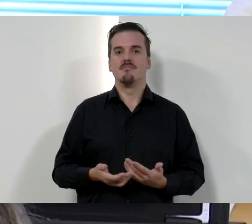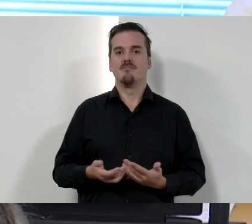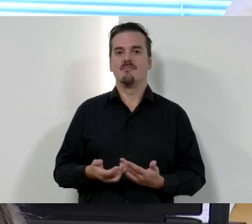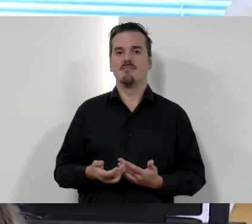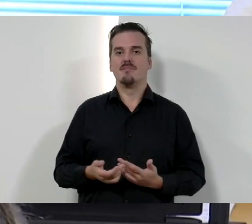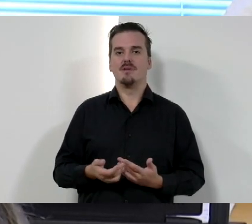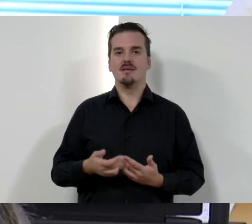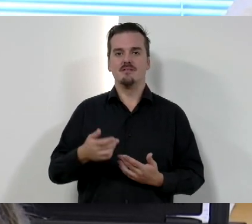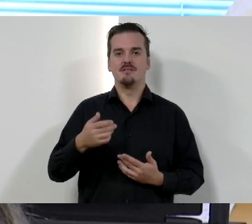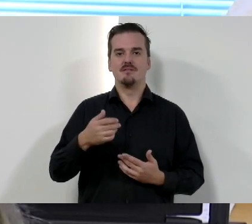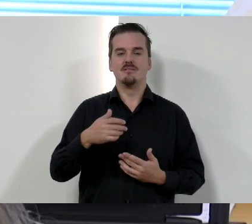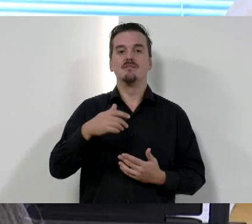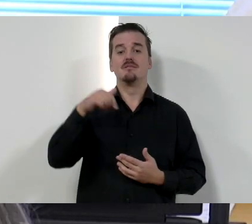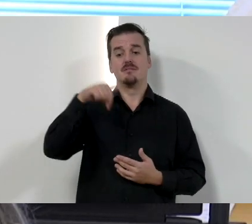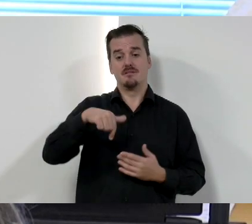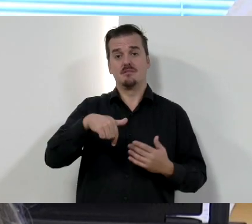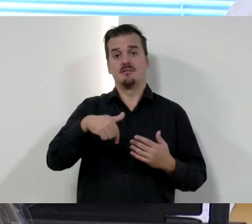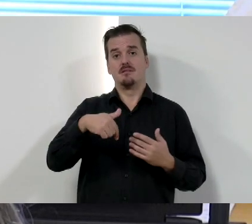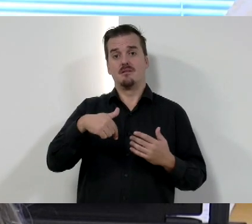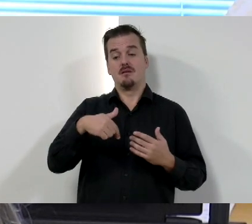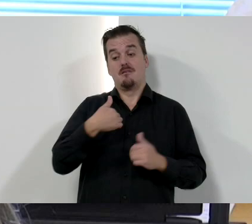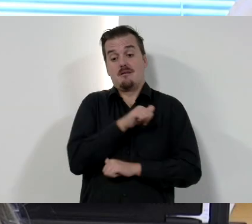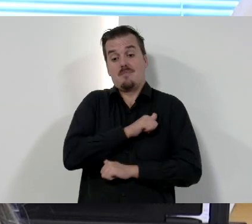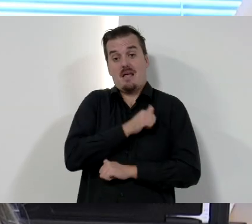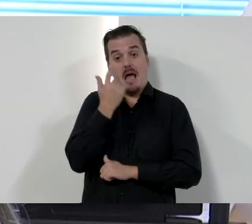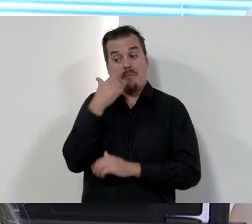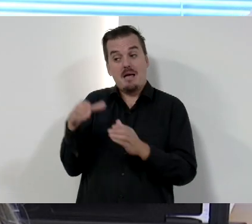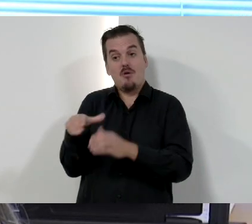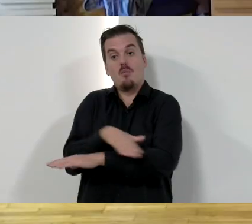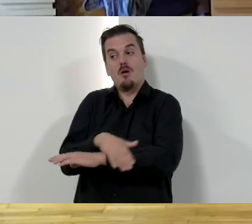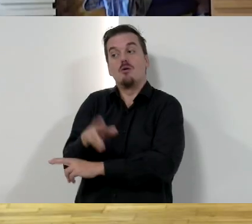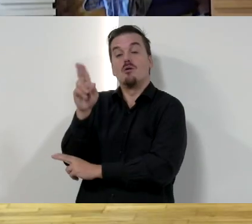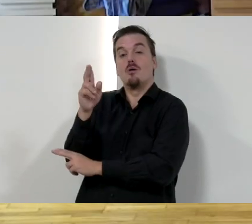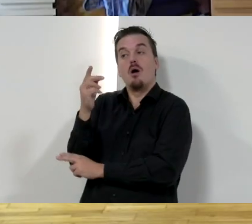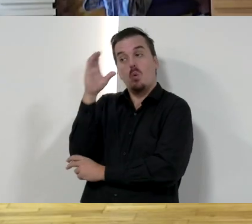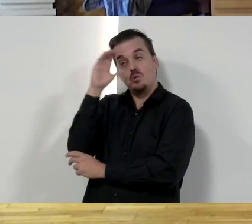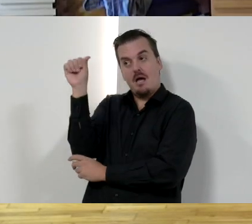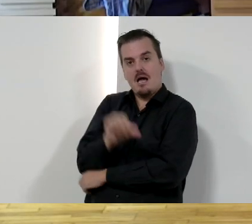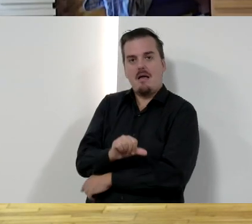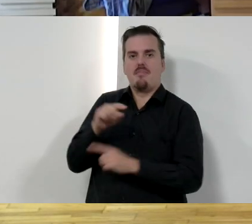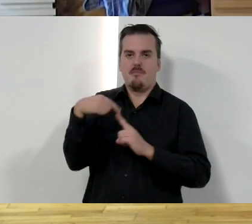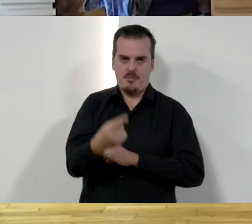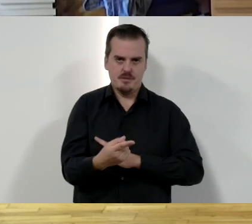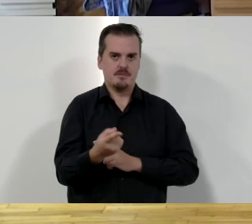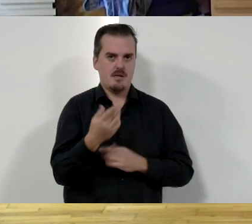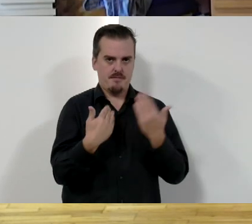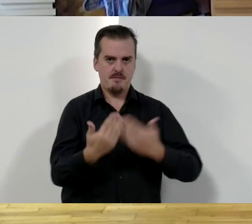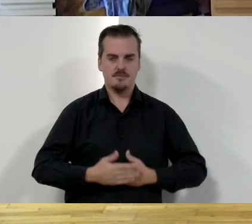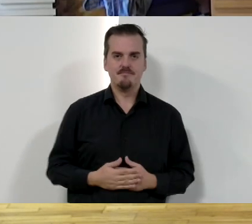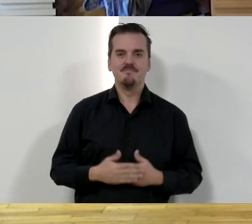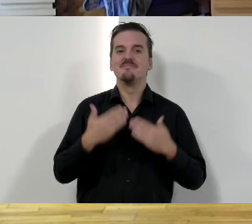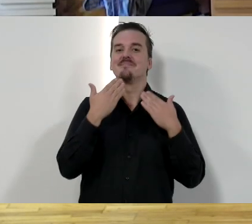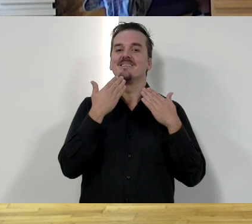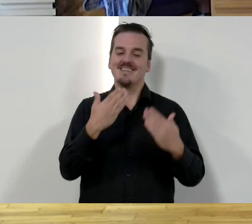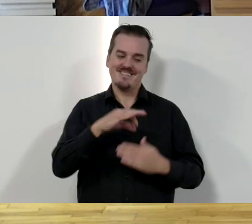intervención que queremos apuntar a la espera de escuchar al equipo de gobierno. Gracias. Gracias, señora Peinado. Pues tiene la